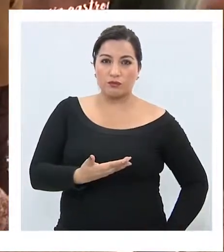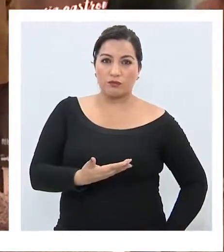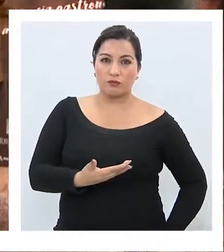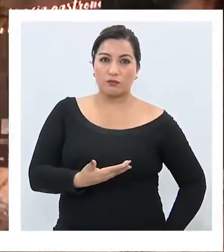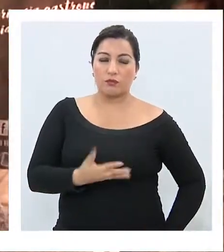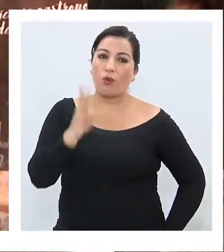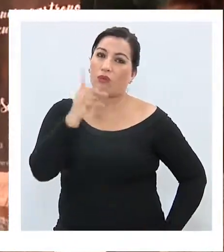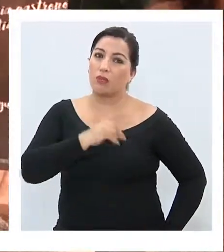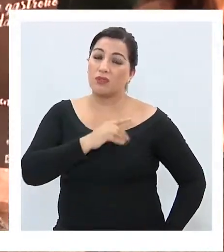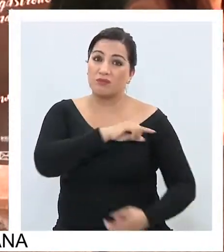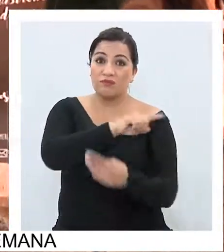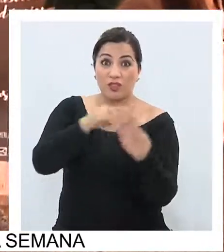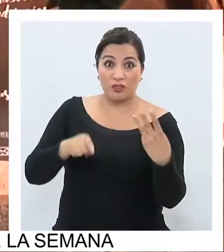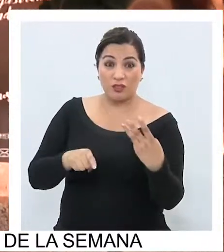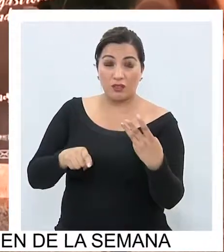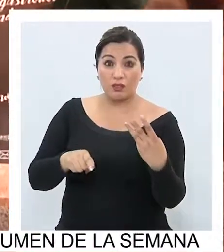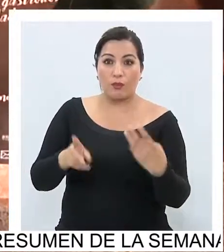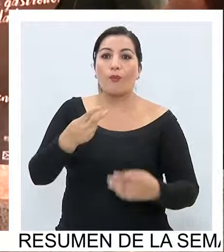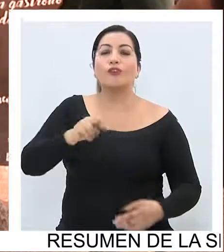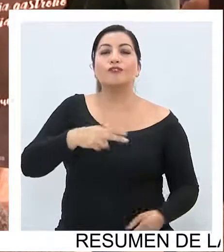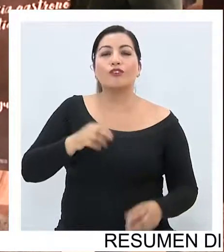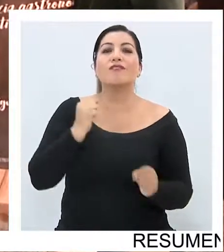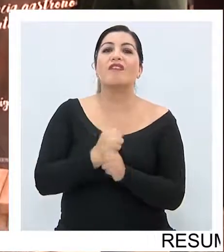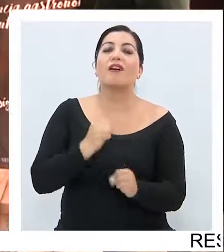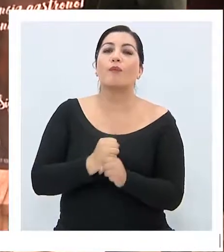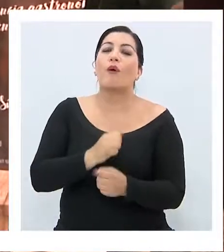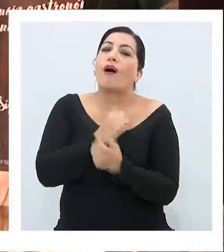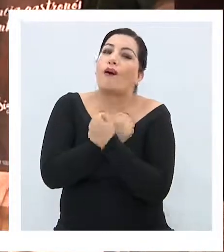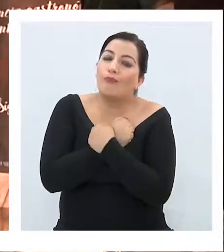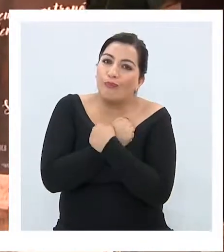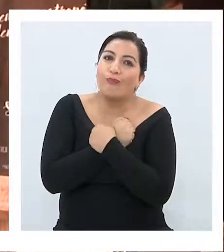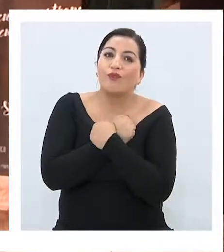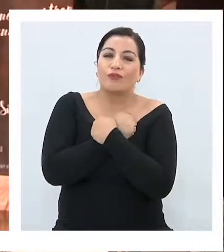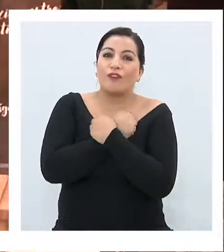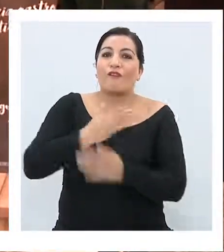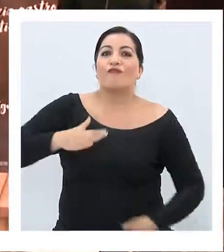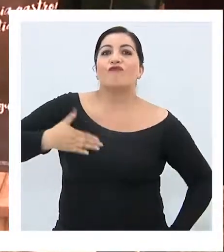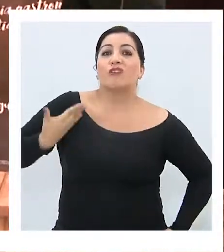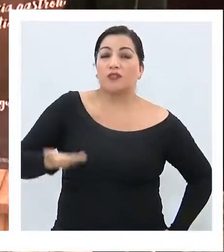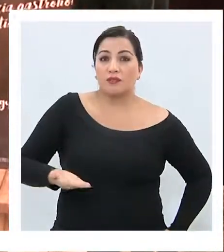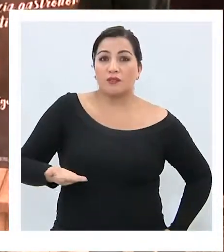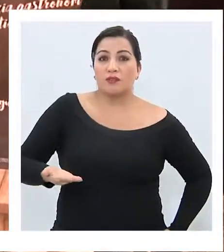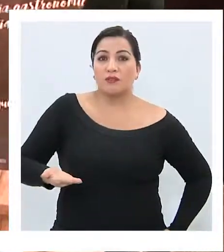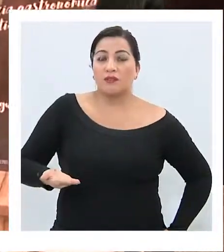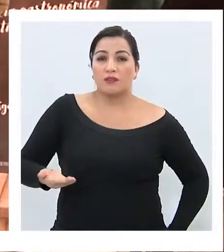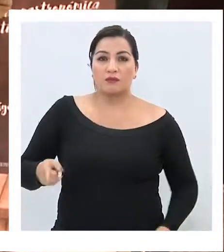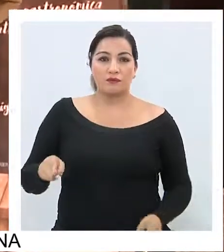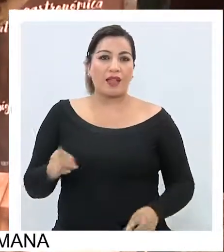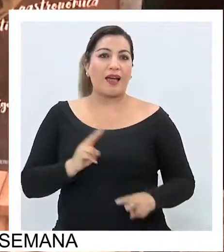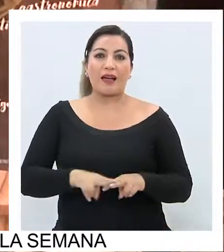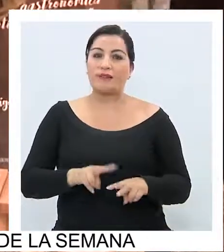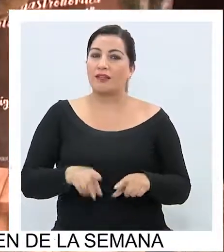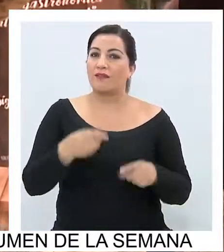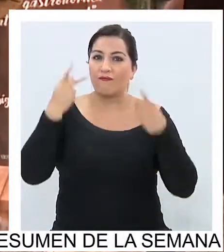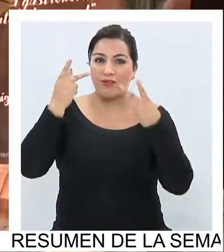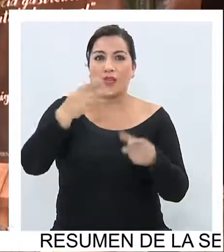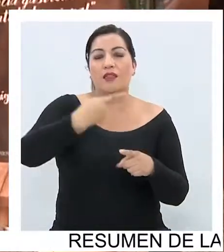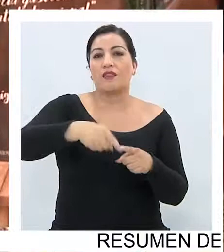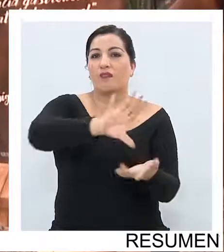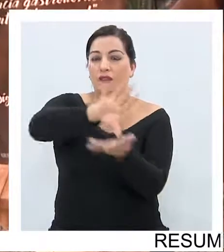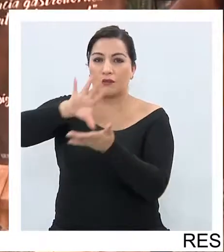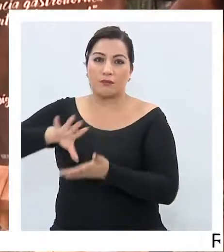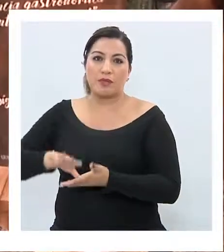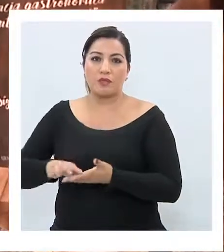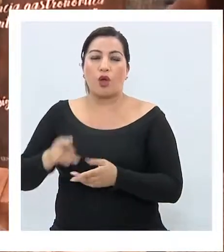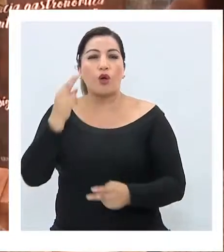mucha depresión, pero cuando uno lo hace con amor, con vocación, la ciencia te puede llevar muy lejos como en Papazónico, sea, llevar a distintos países, especializar,